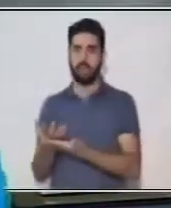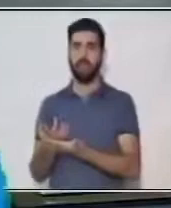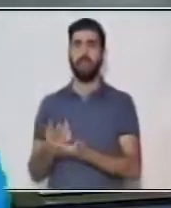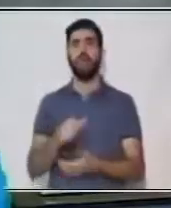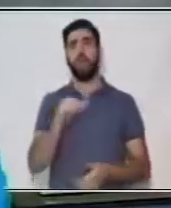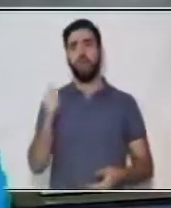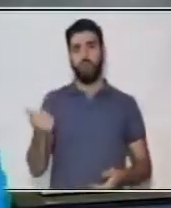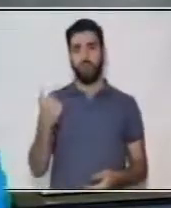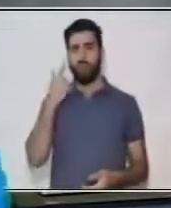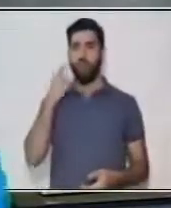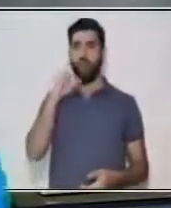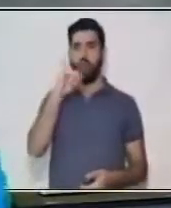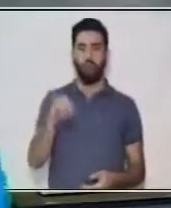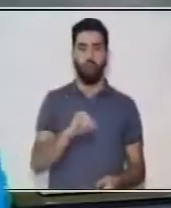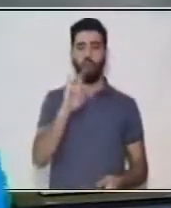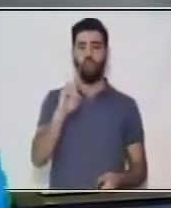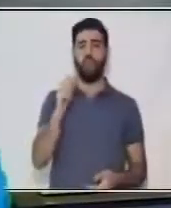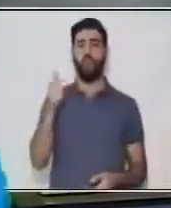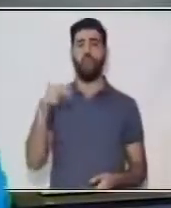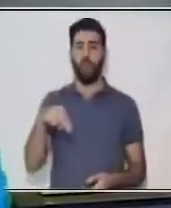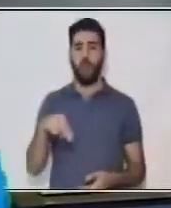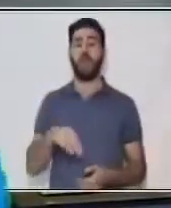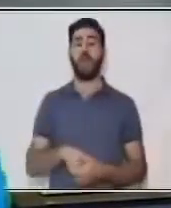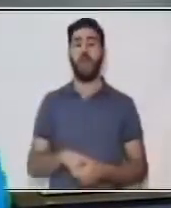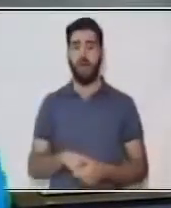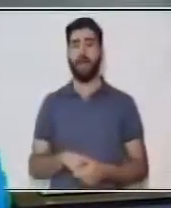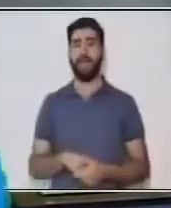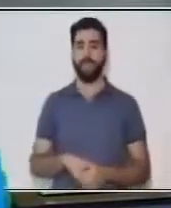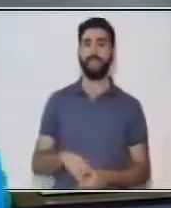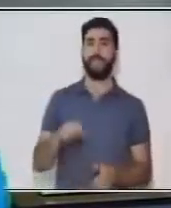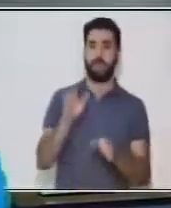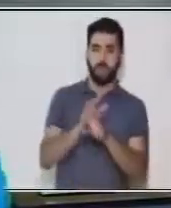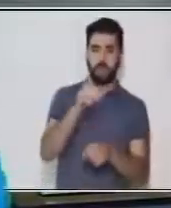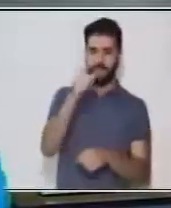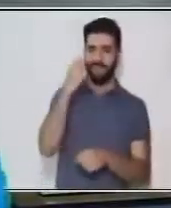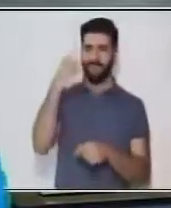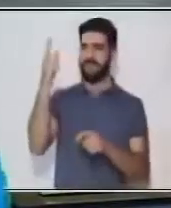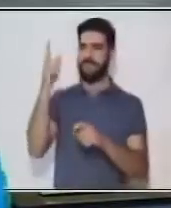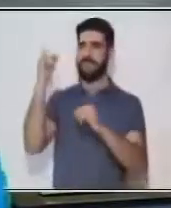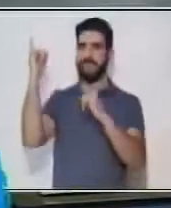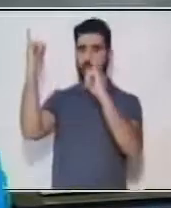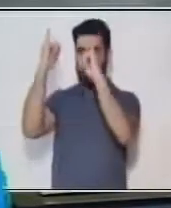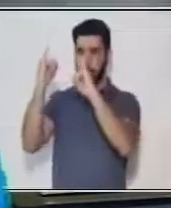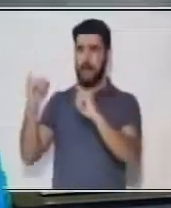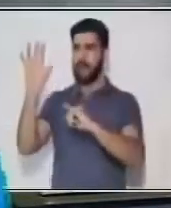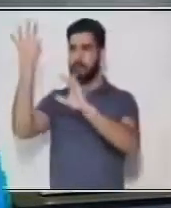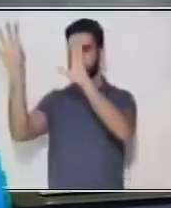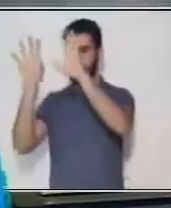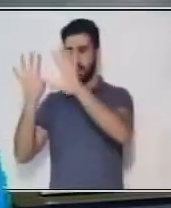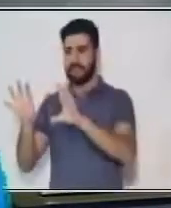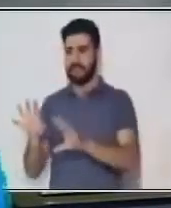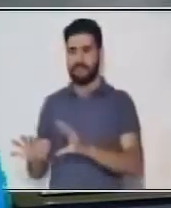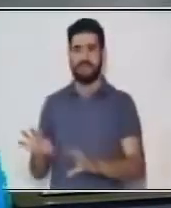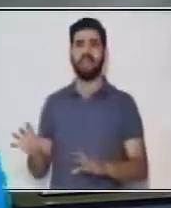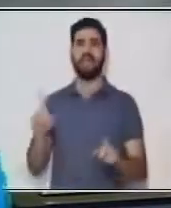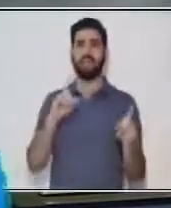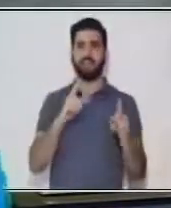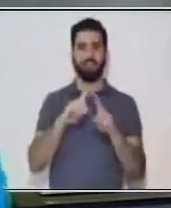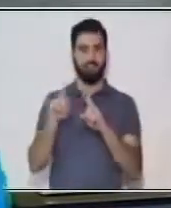serie de dibujos. Tenemos abeja, colibrí, mono, perro, jirafa,